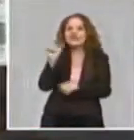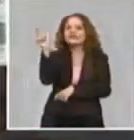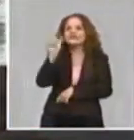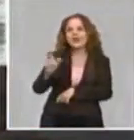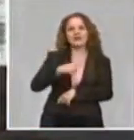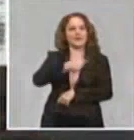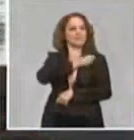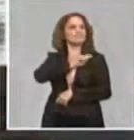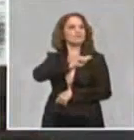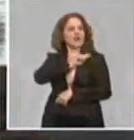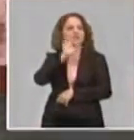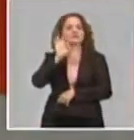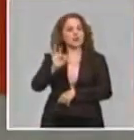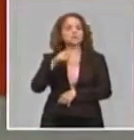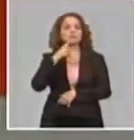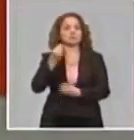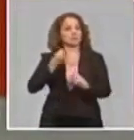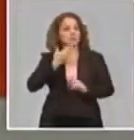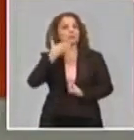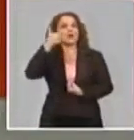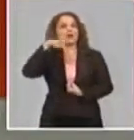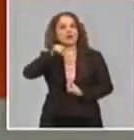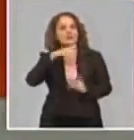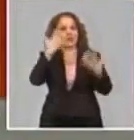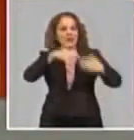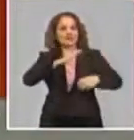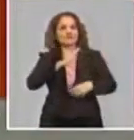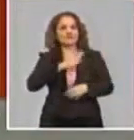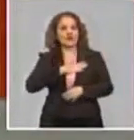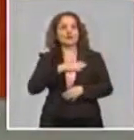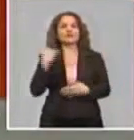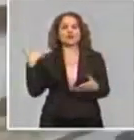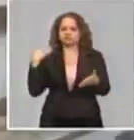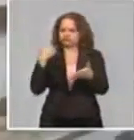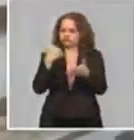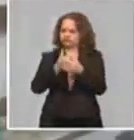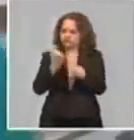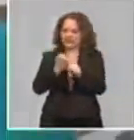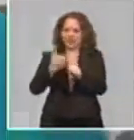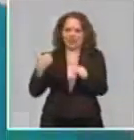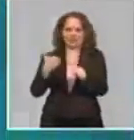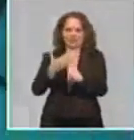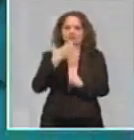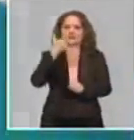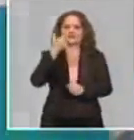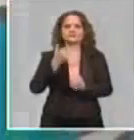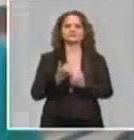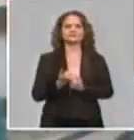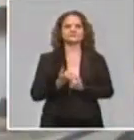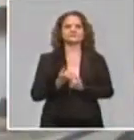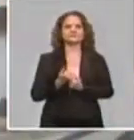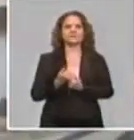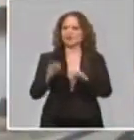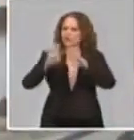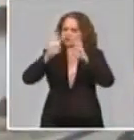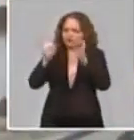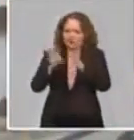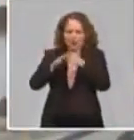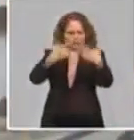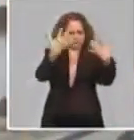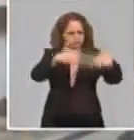productivo de este enclave fabril que fue fundado hace más de 3 décadas. Los equipos todos están trabajando, los que se han dado puesto en marcha, están